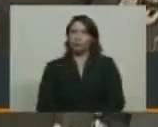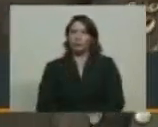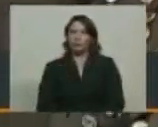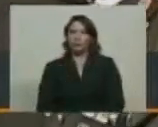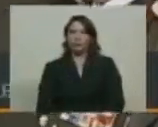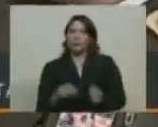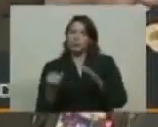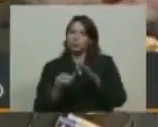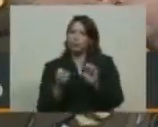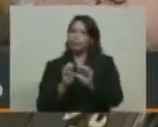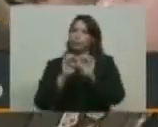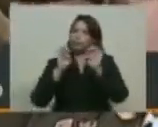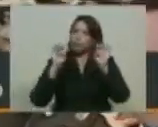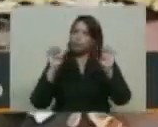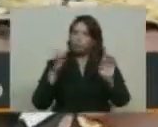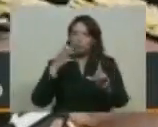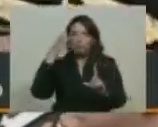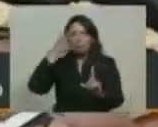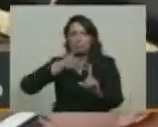instituciones educativas,